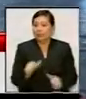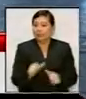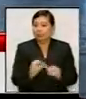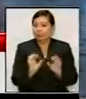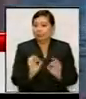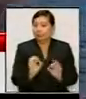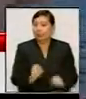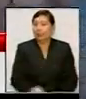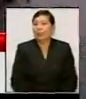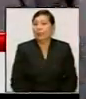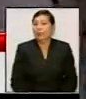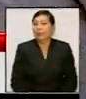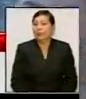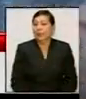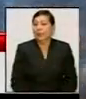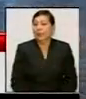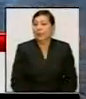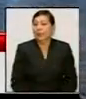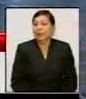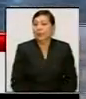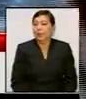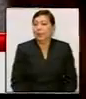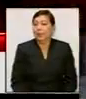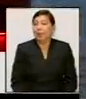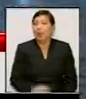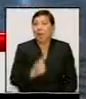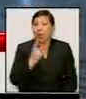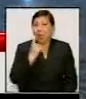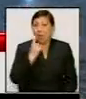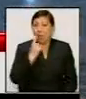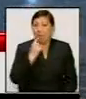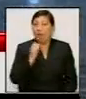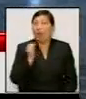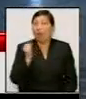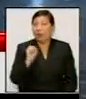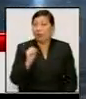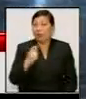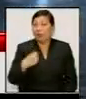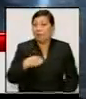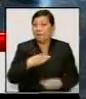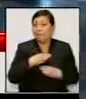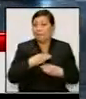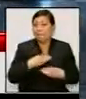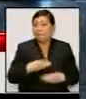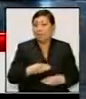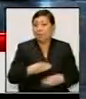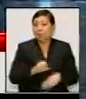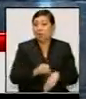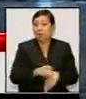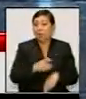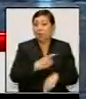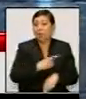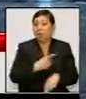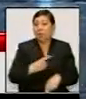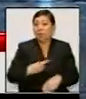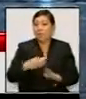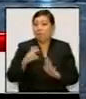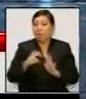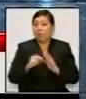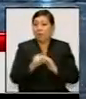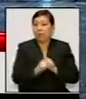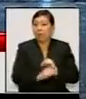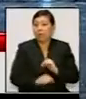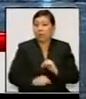que don Juan Inchausti se desempeñaba como miembro del Consejo Directivo del Programa Nacional